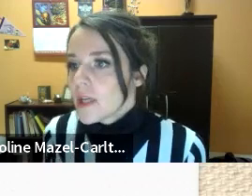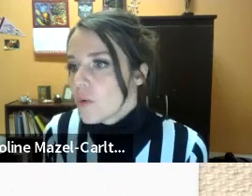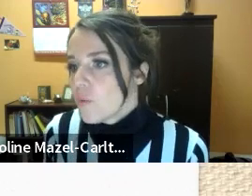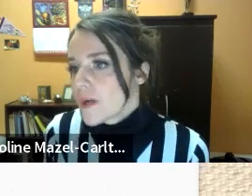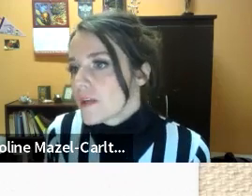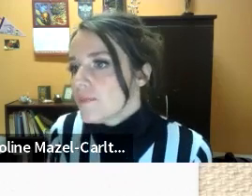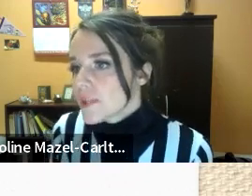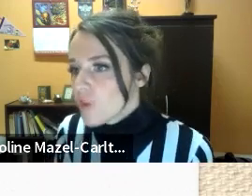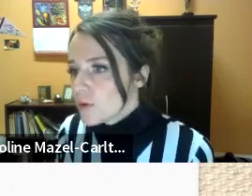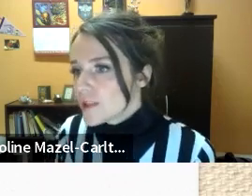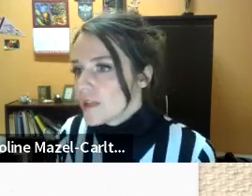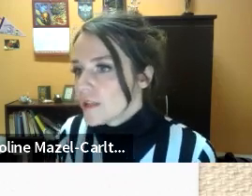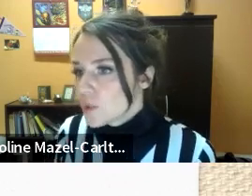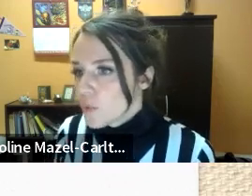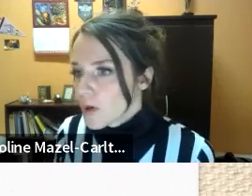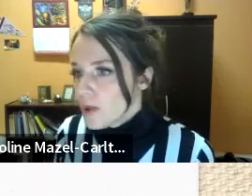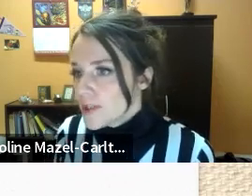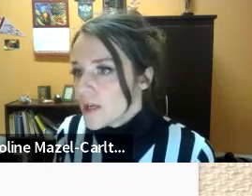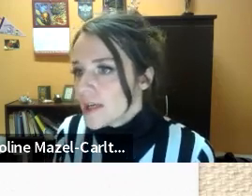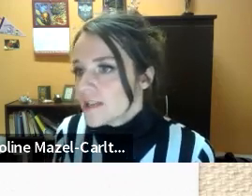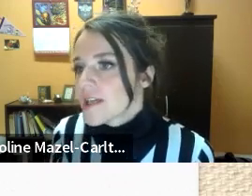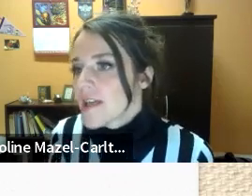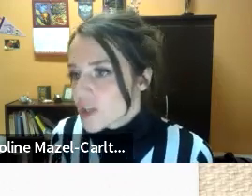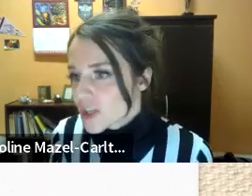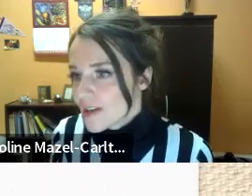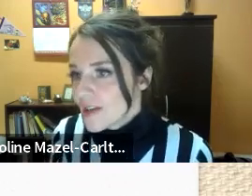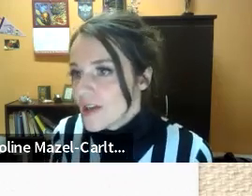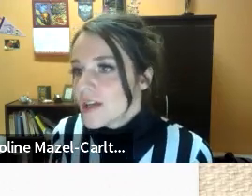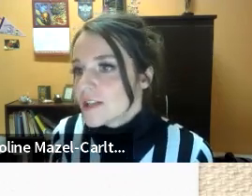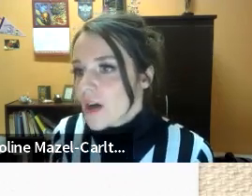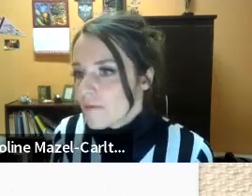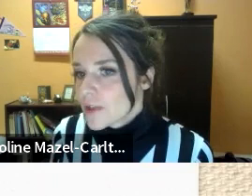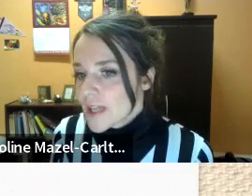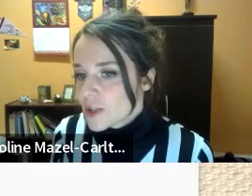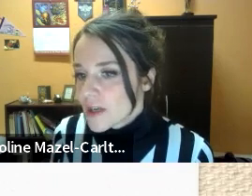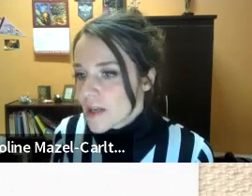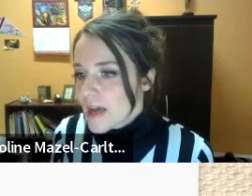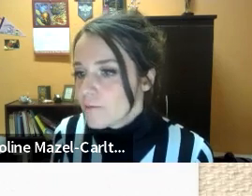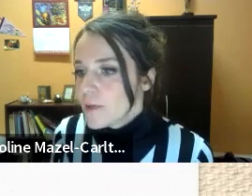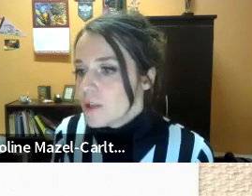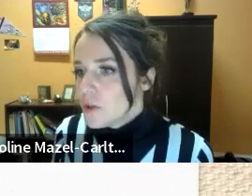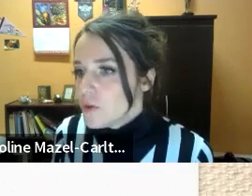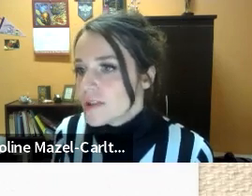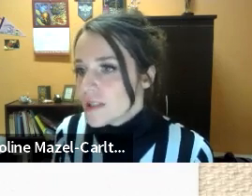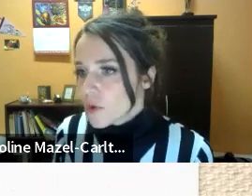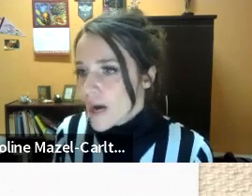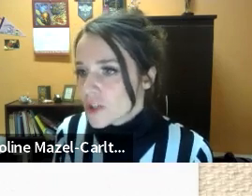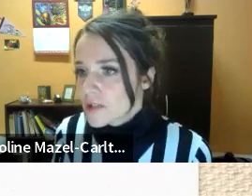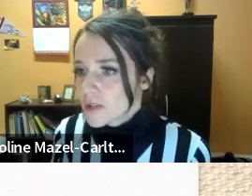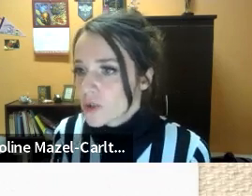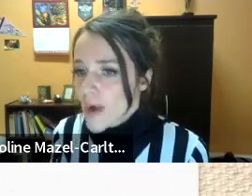qué acción van a tomar las personas. Típicamente lo que mantiene a las personas en este mundo es tener